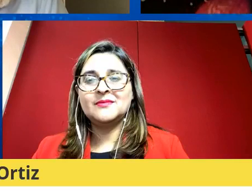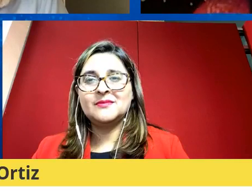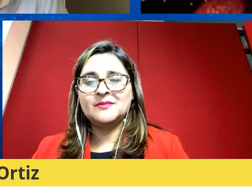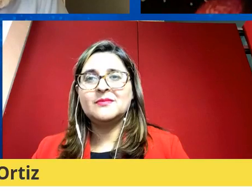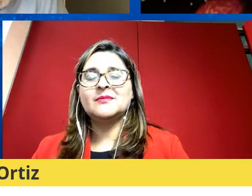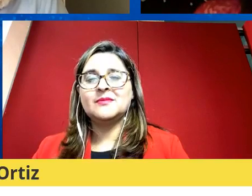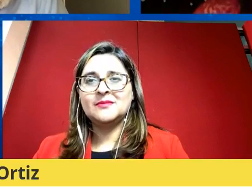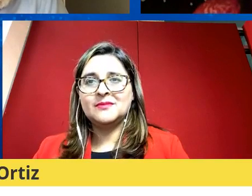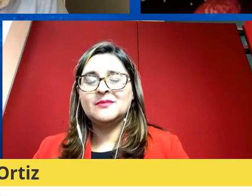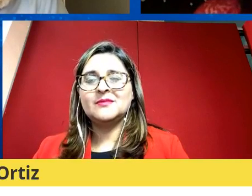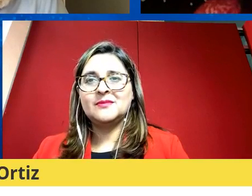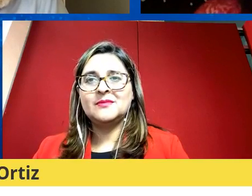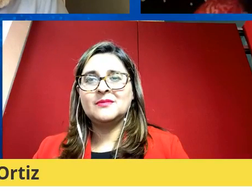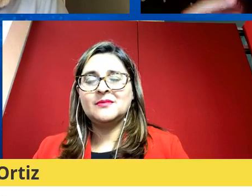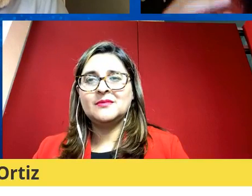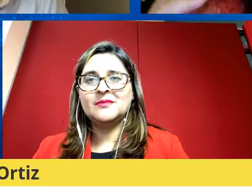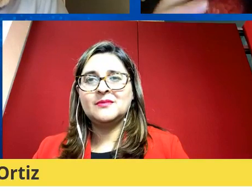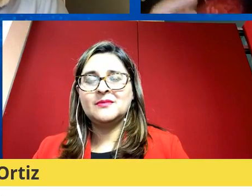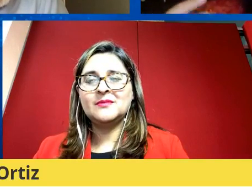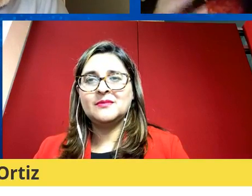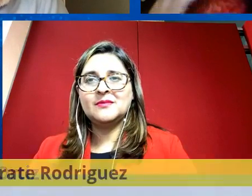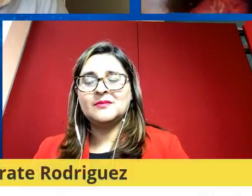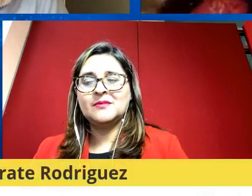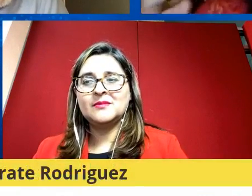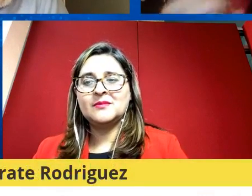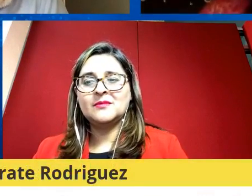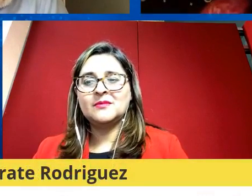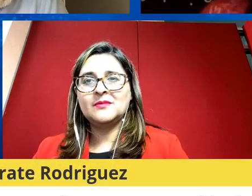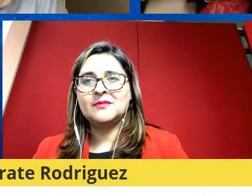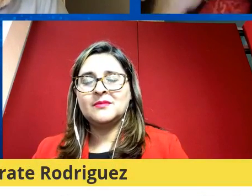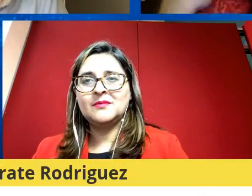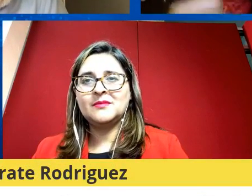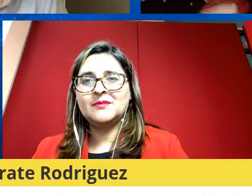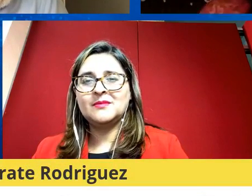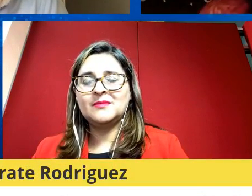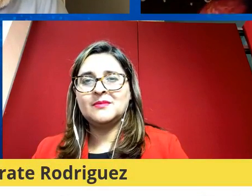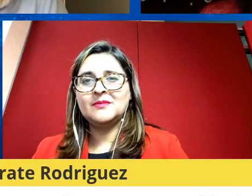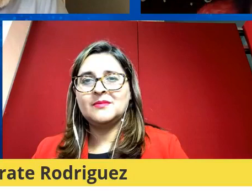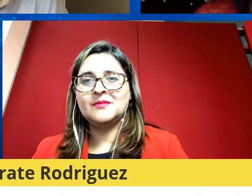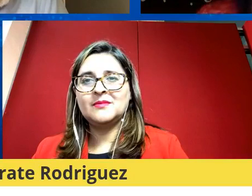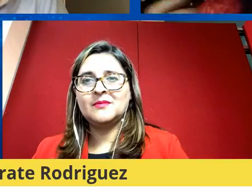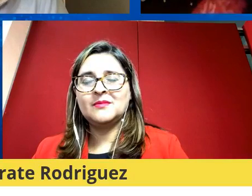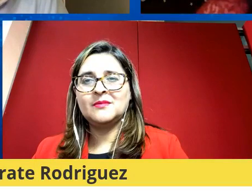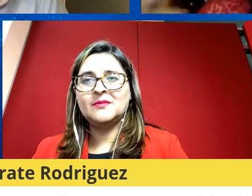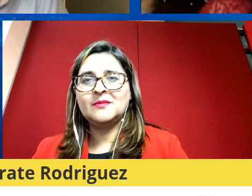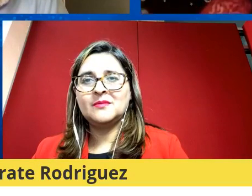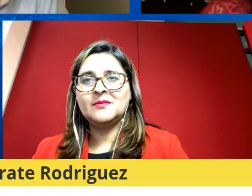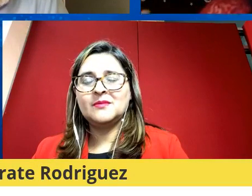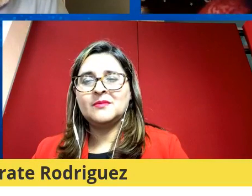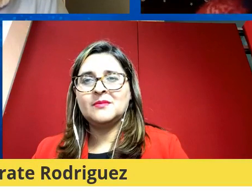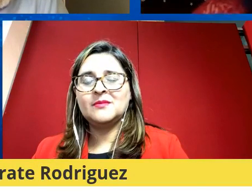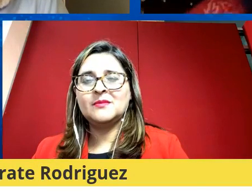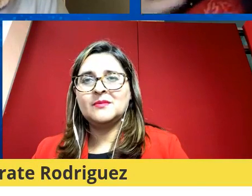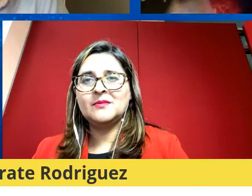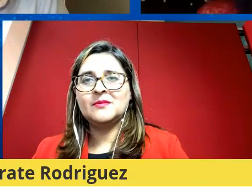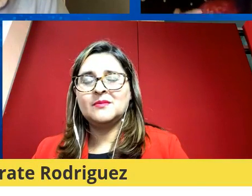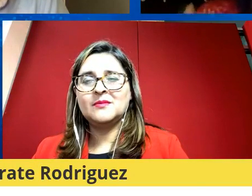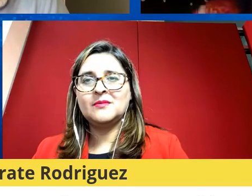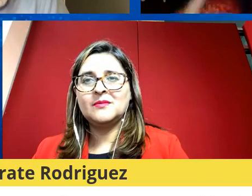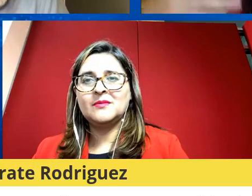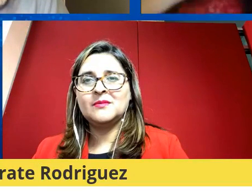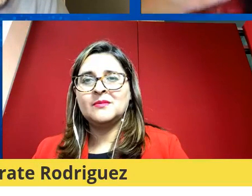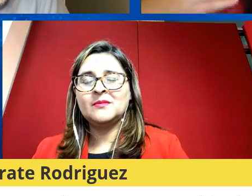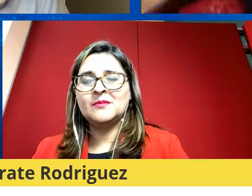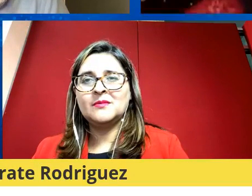pertenece. Entonces, eso, yo creo que la gente tiene que apropiarse de la ciencia, del arte, de la música, de todo eso, y vivirlo